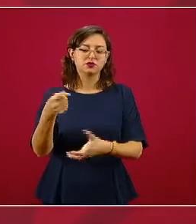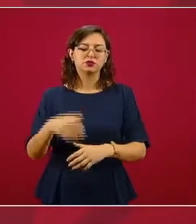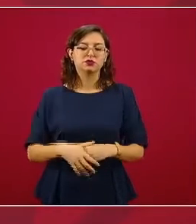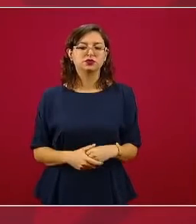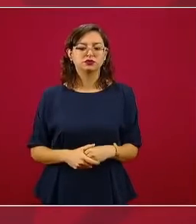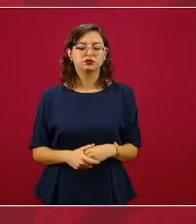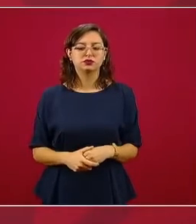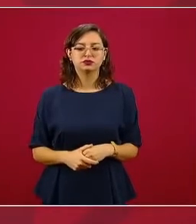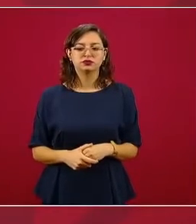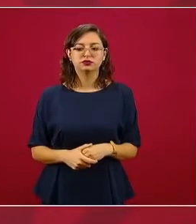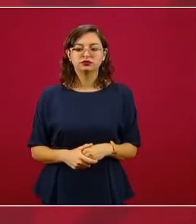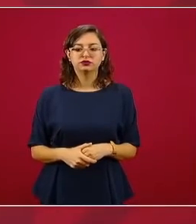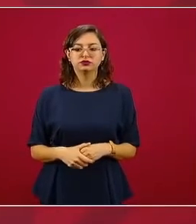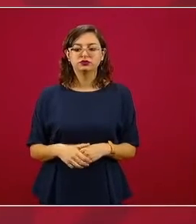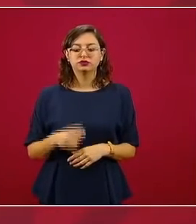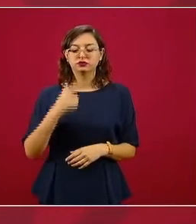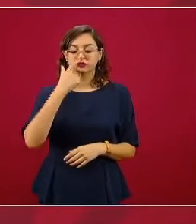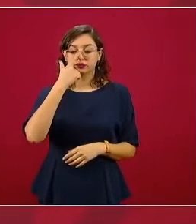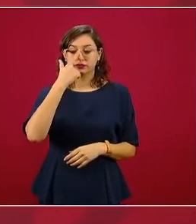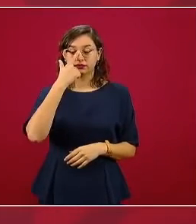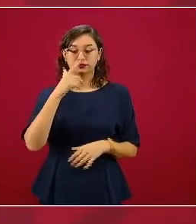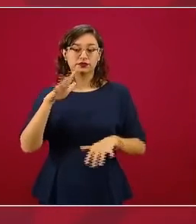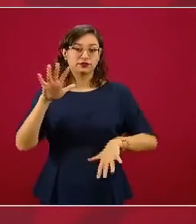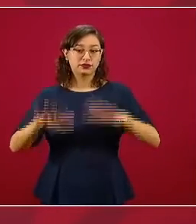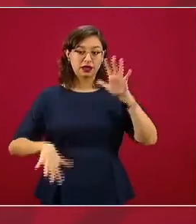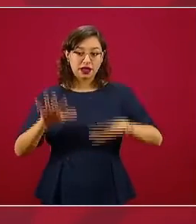A veces, si se hace una obra